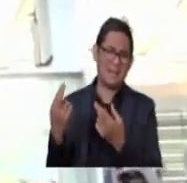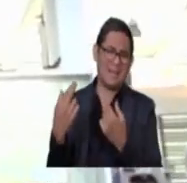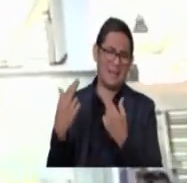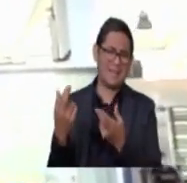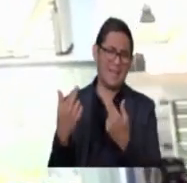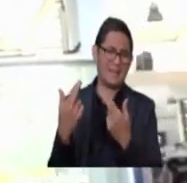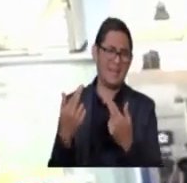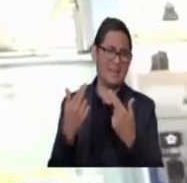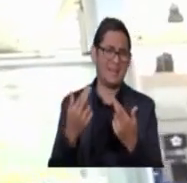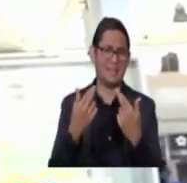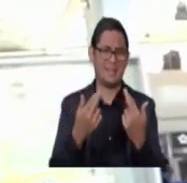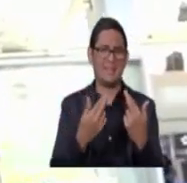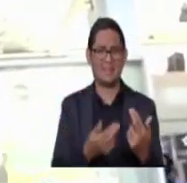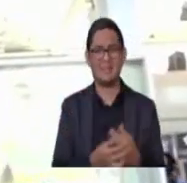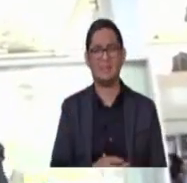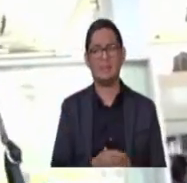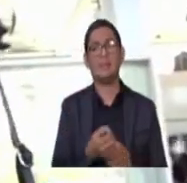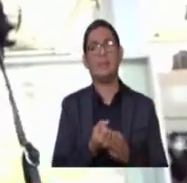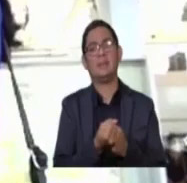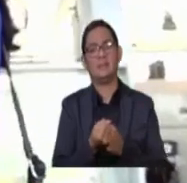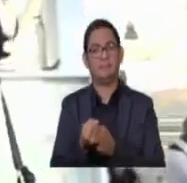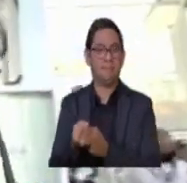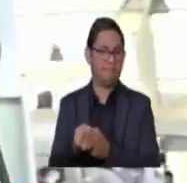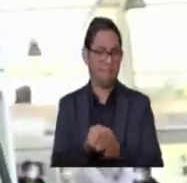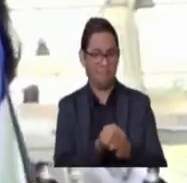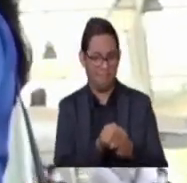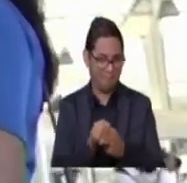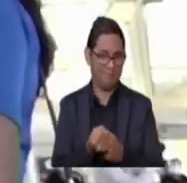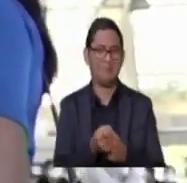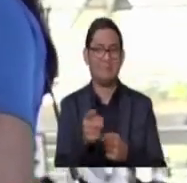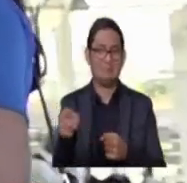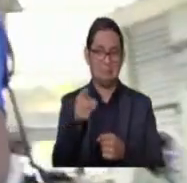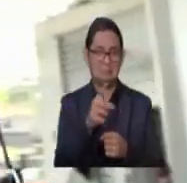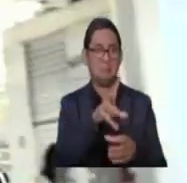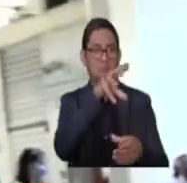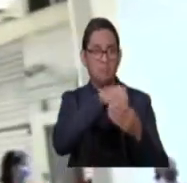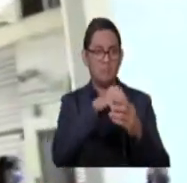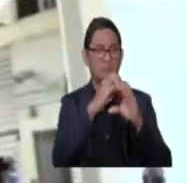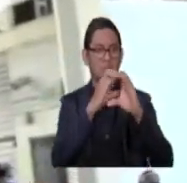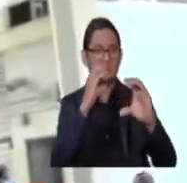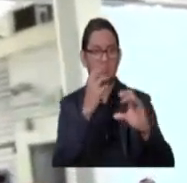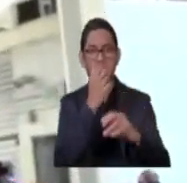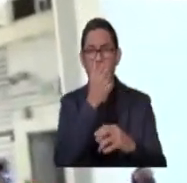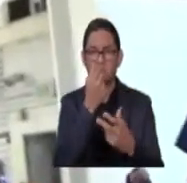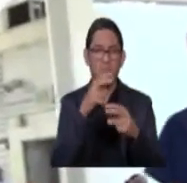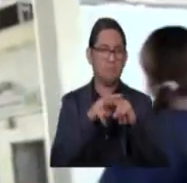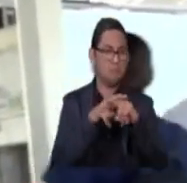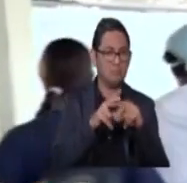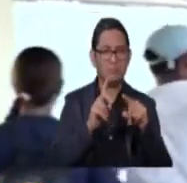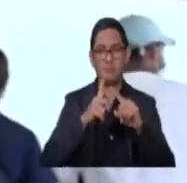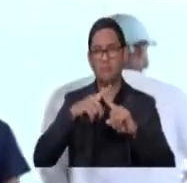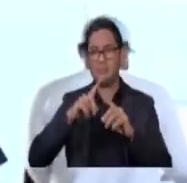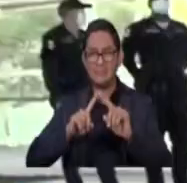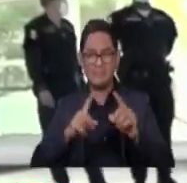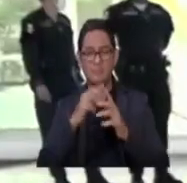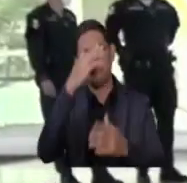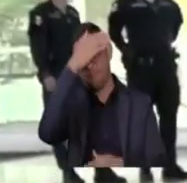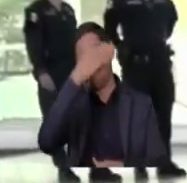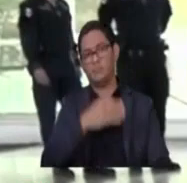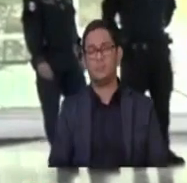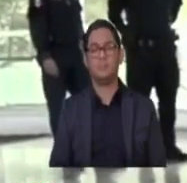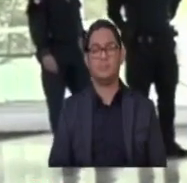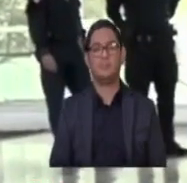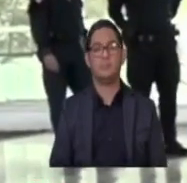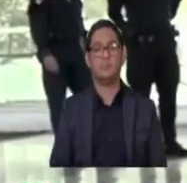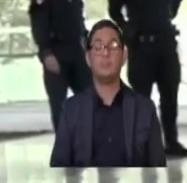estas para el uso principalmente en el servicio de transporte hacemos la recomendación